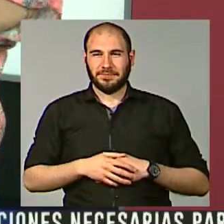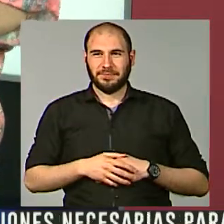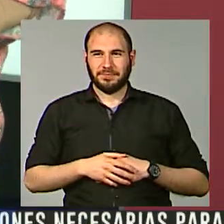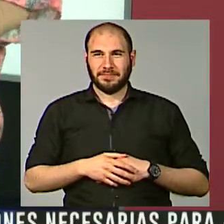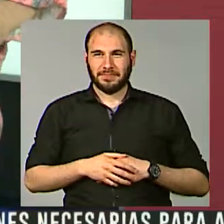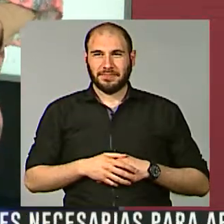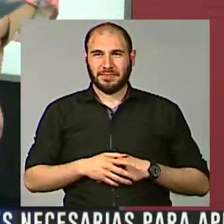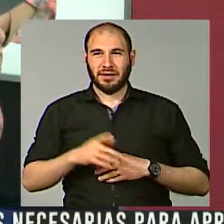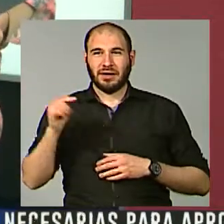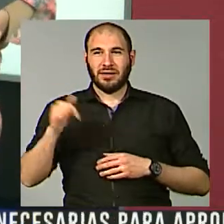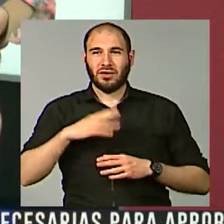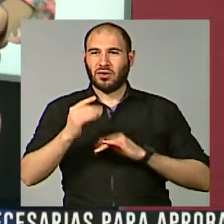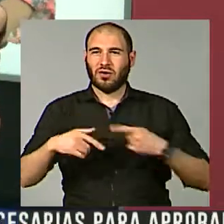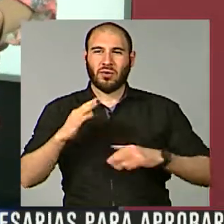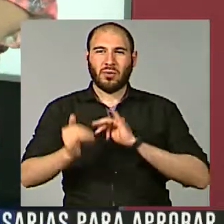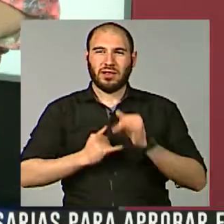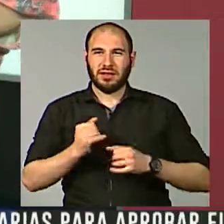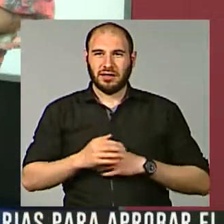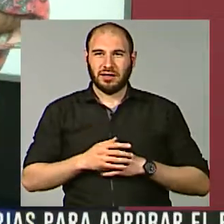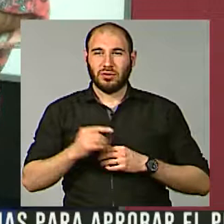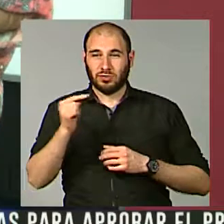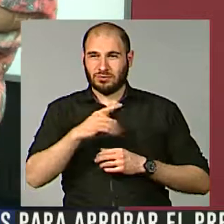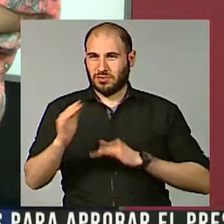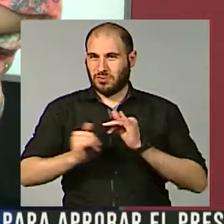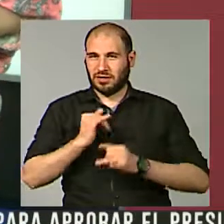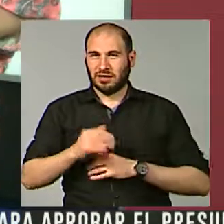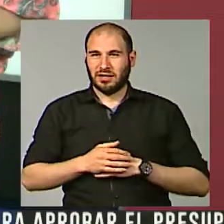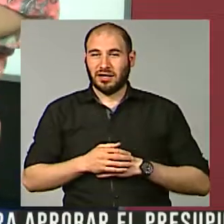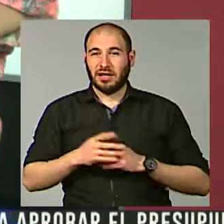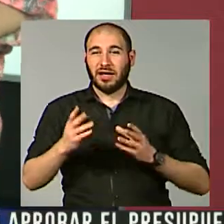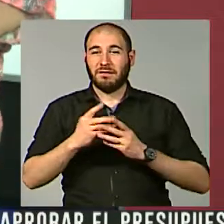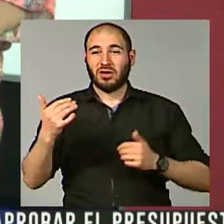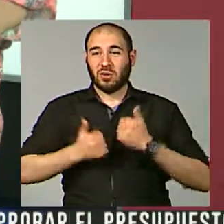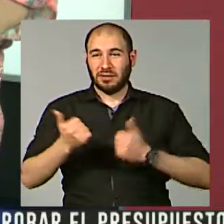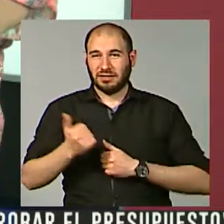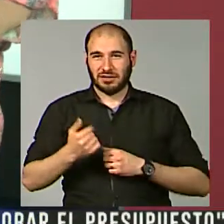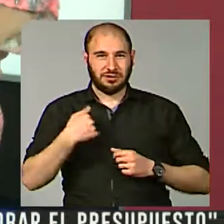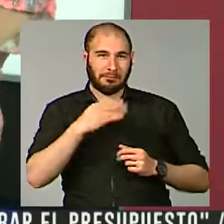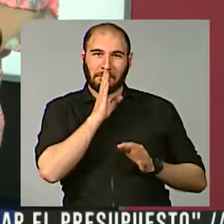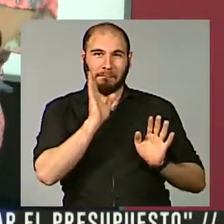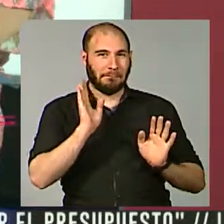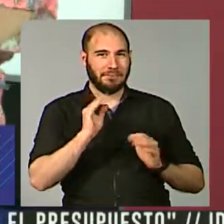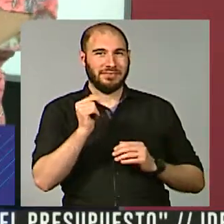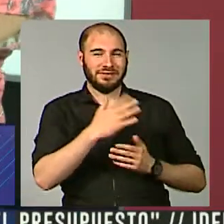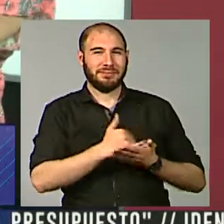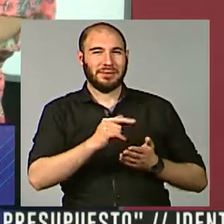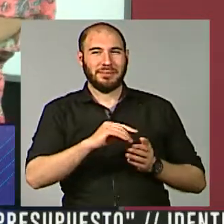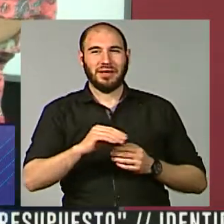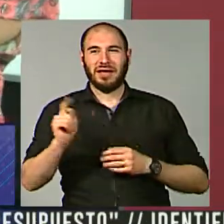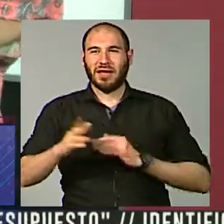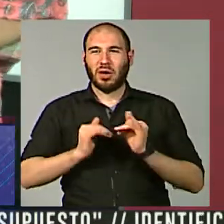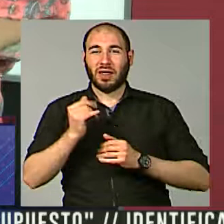Supercanal HD. Yo tengo que decir algo. ¿Qué? En realidad lo va a decir usted. ¿Qué cosa? ¿El resultado del partido? No, yo no voy a decir nada. Enseguida desarrolla